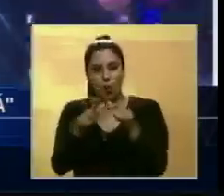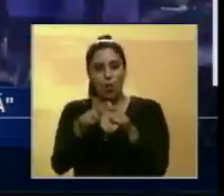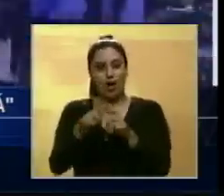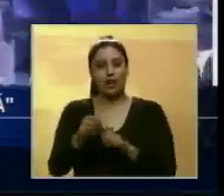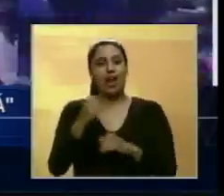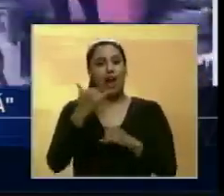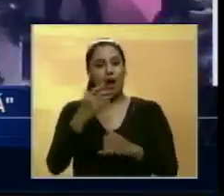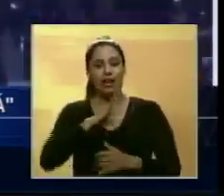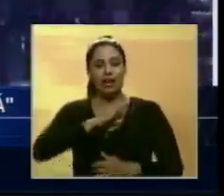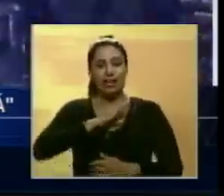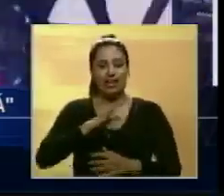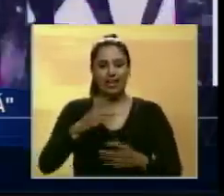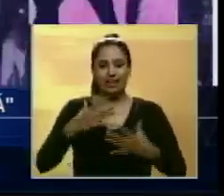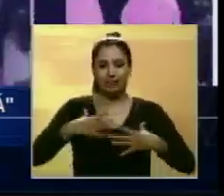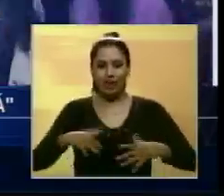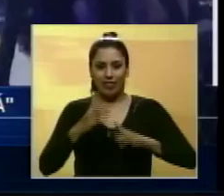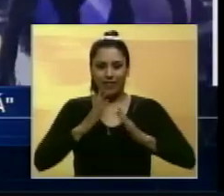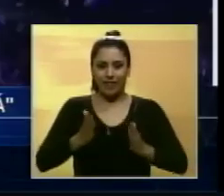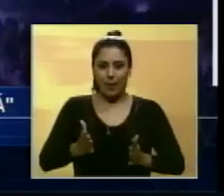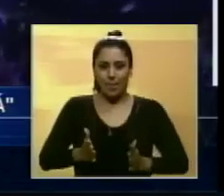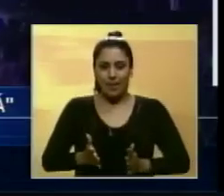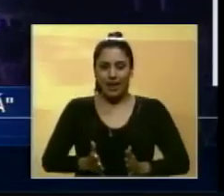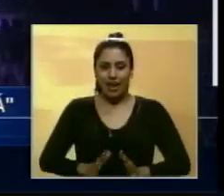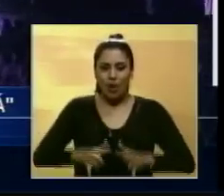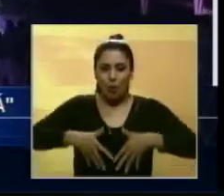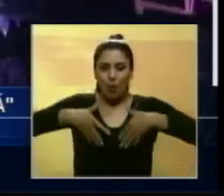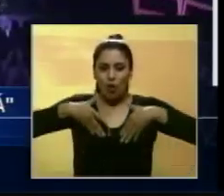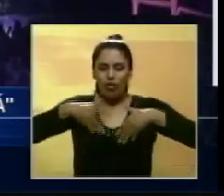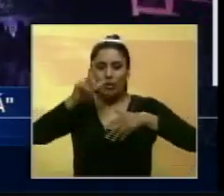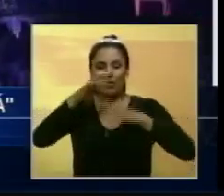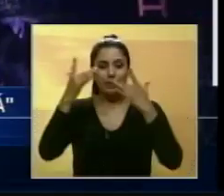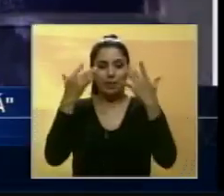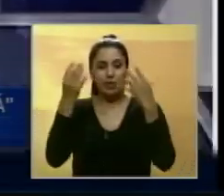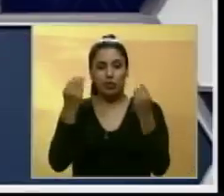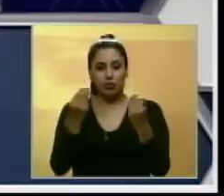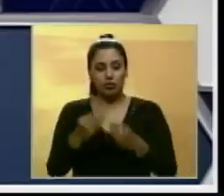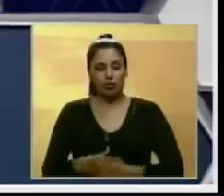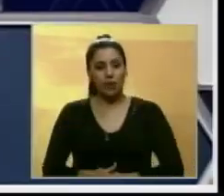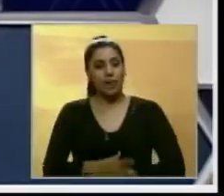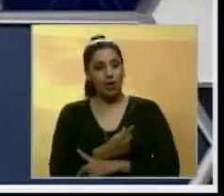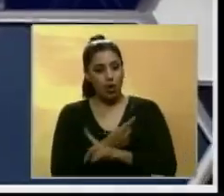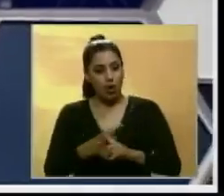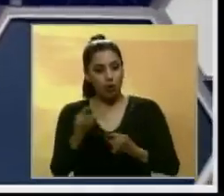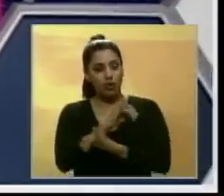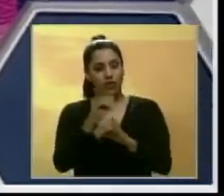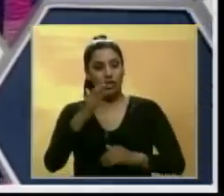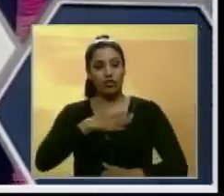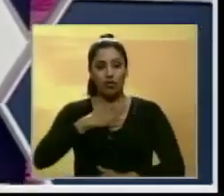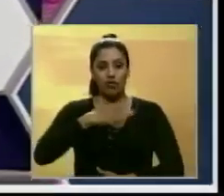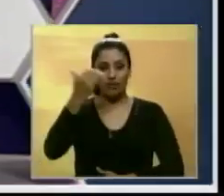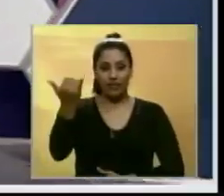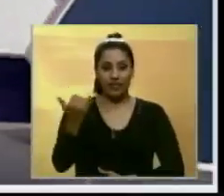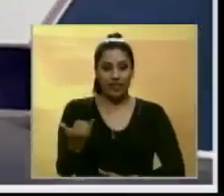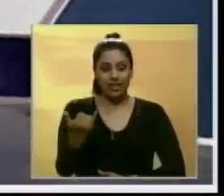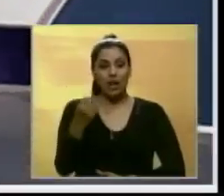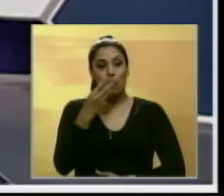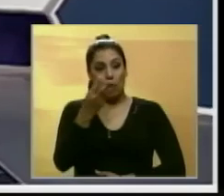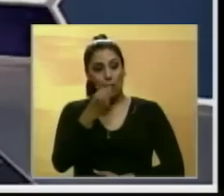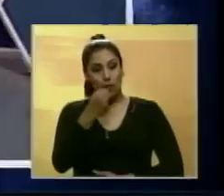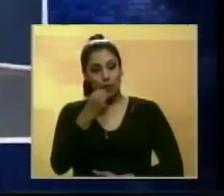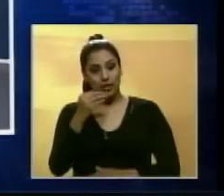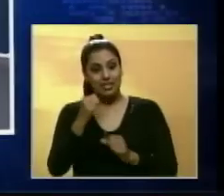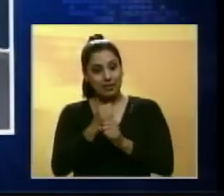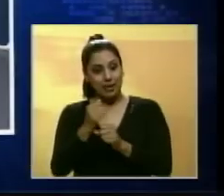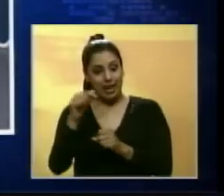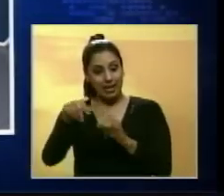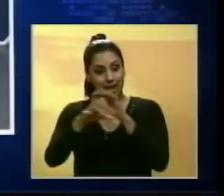show, usando un outfit muy ajustado tipo body con muchos brillos. Y así llegamos una vez más al final. Yo soy Federica Guzmán, que tengan buen provecho y